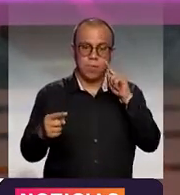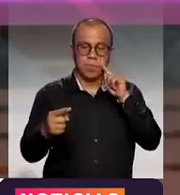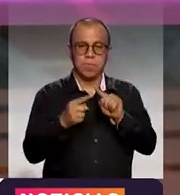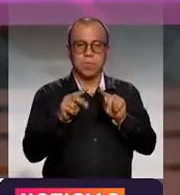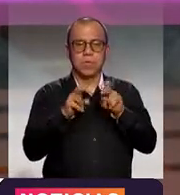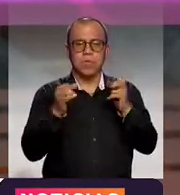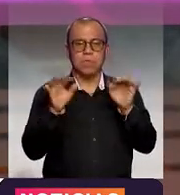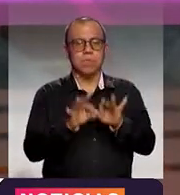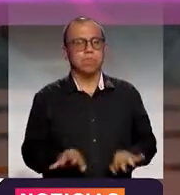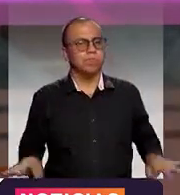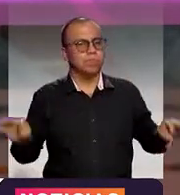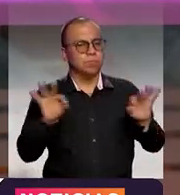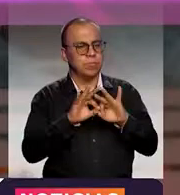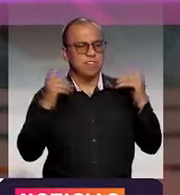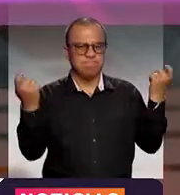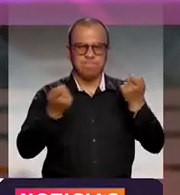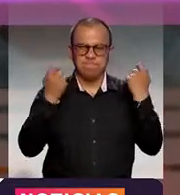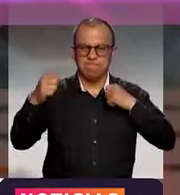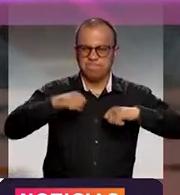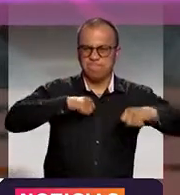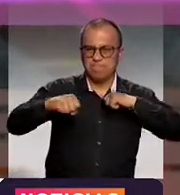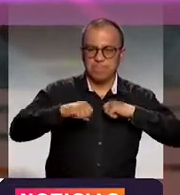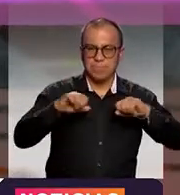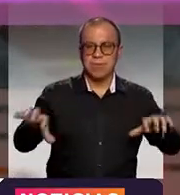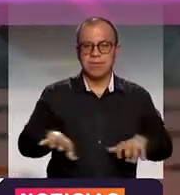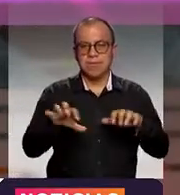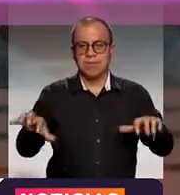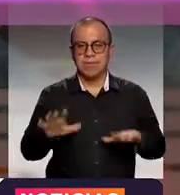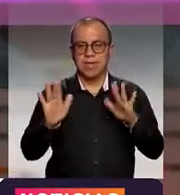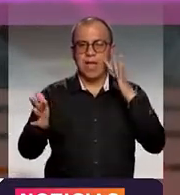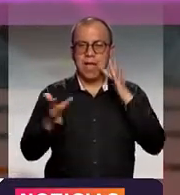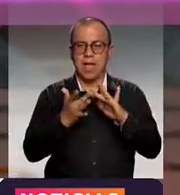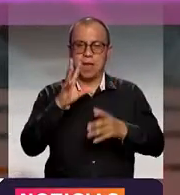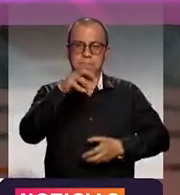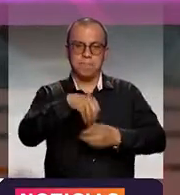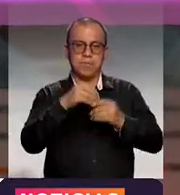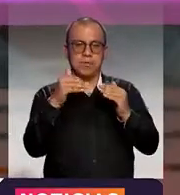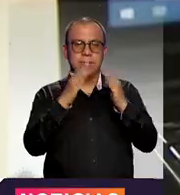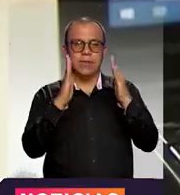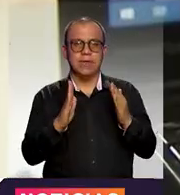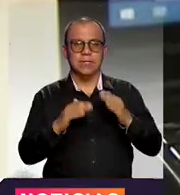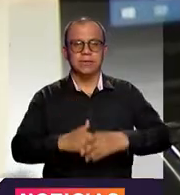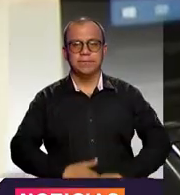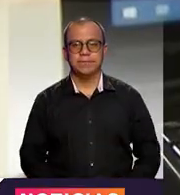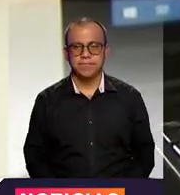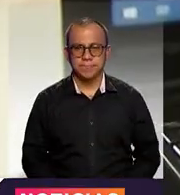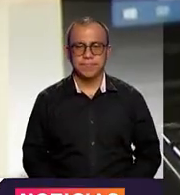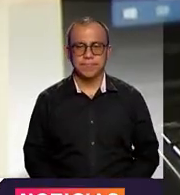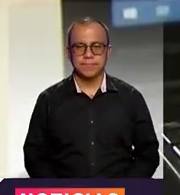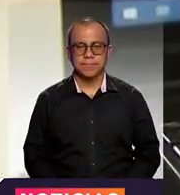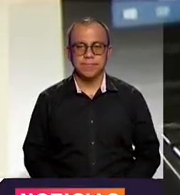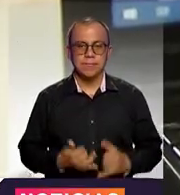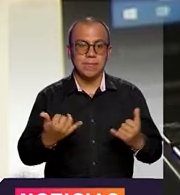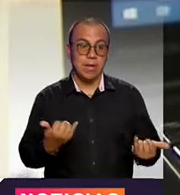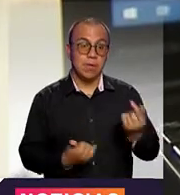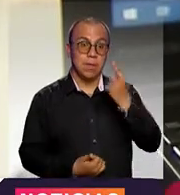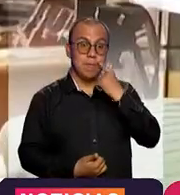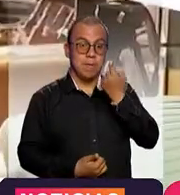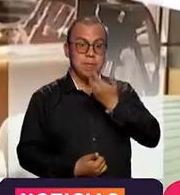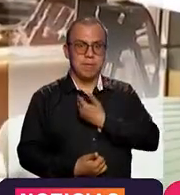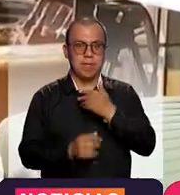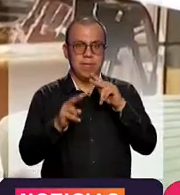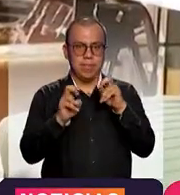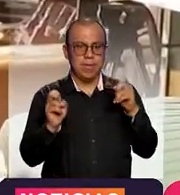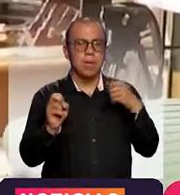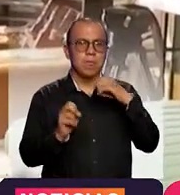que es importante promover actividades físicas para los menores en las casas. Los padres de niños y